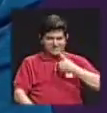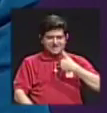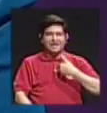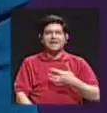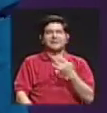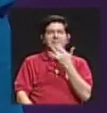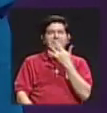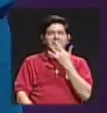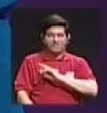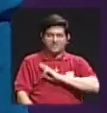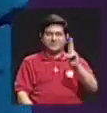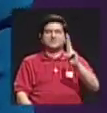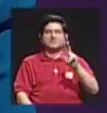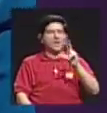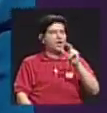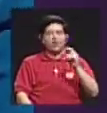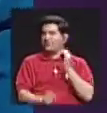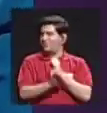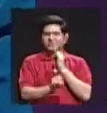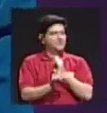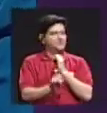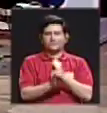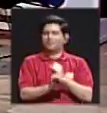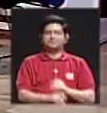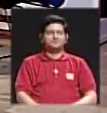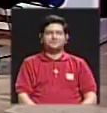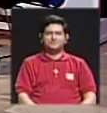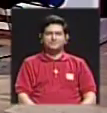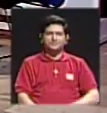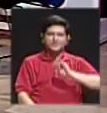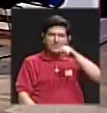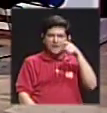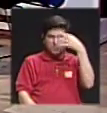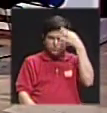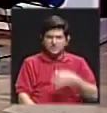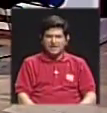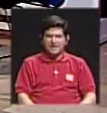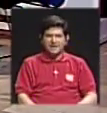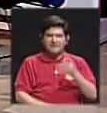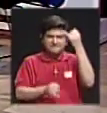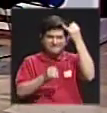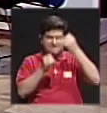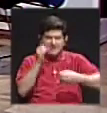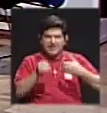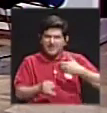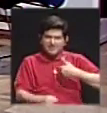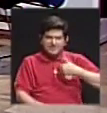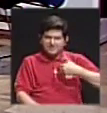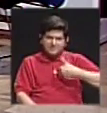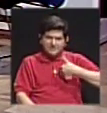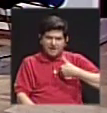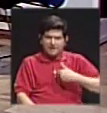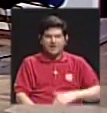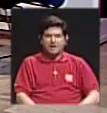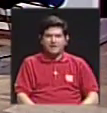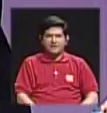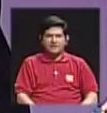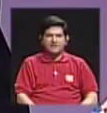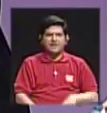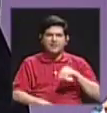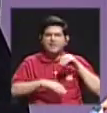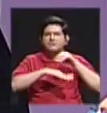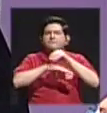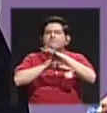una preferencia religiosa, no las instituciones. Jerry, ¿cree usted que tiene caducidad? Nos queda un minuto. ¿Tiene caducidad